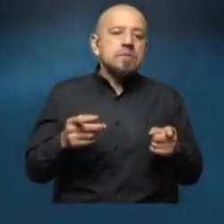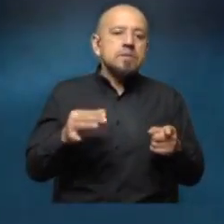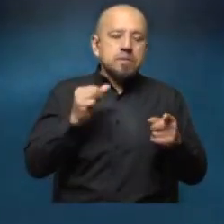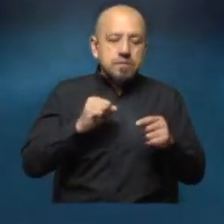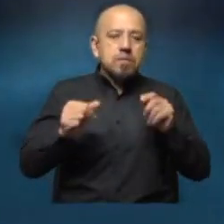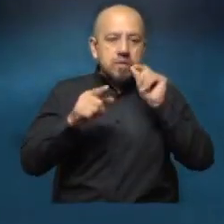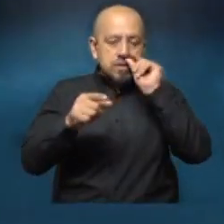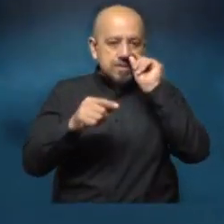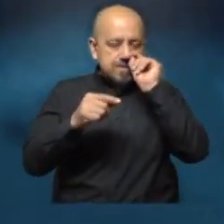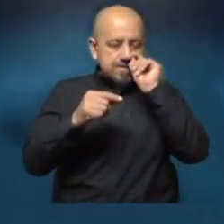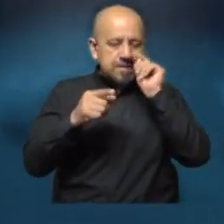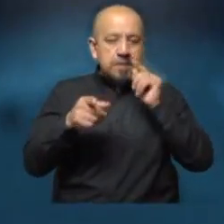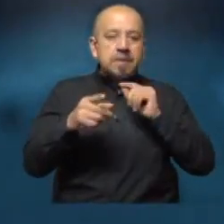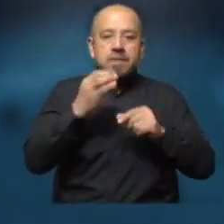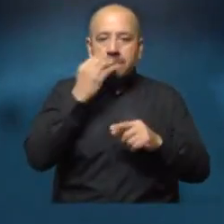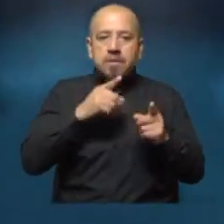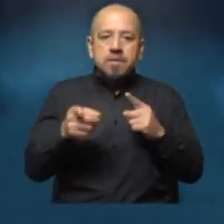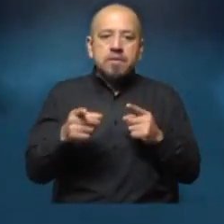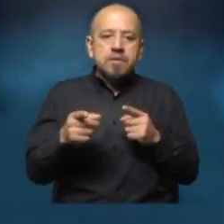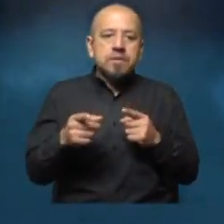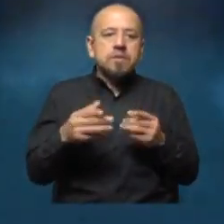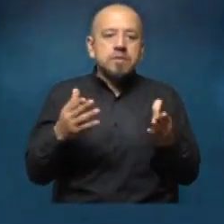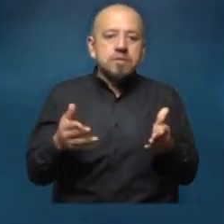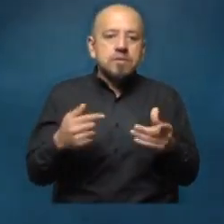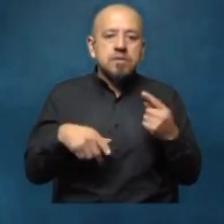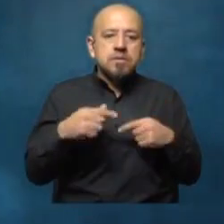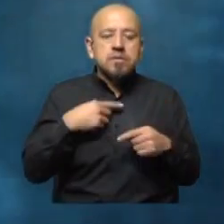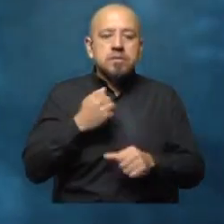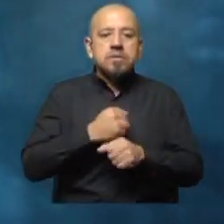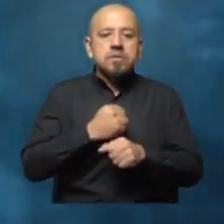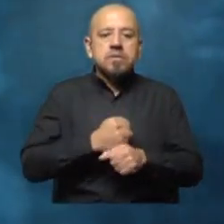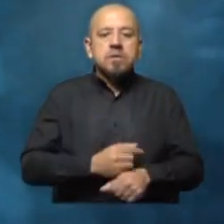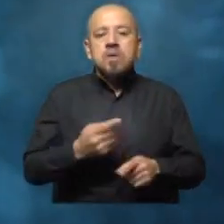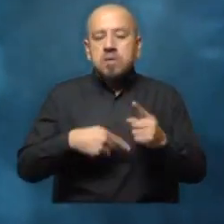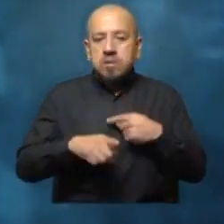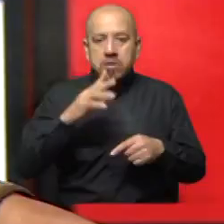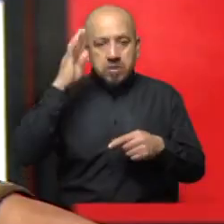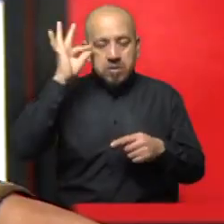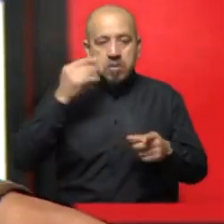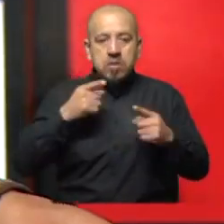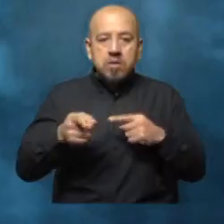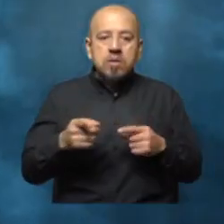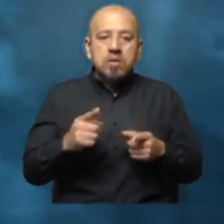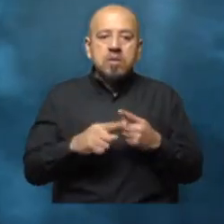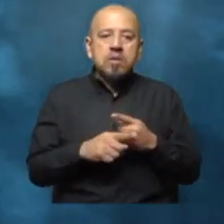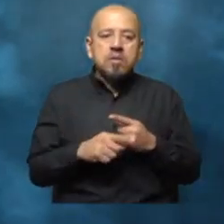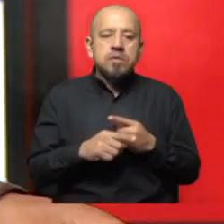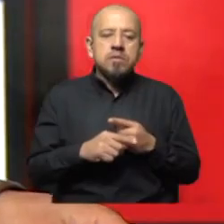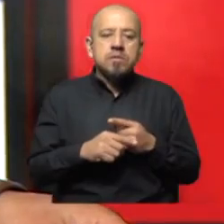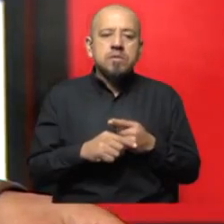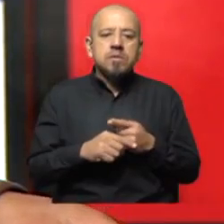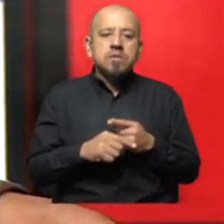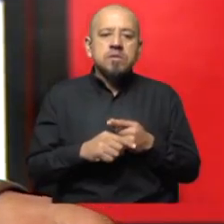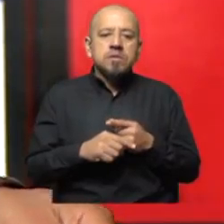utilizar este recurso para hacer mejor para para mejorar mi oficio pero también creo que hay algo como eso no se llevó lo compartís